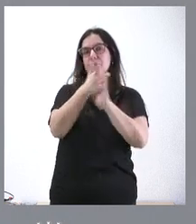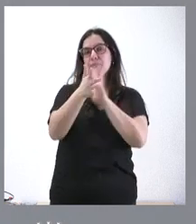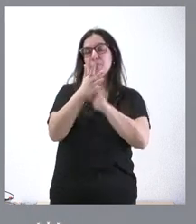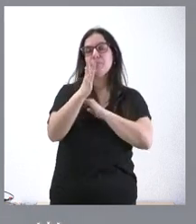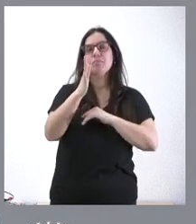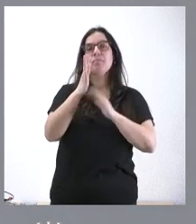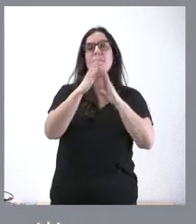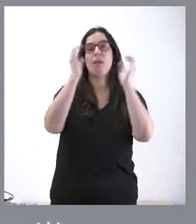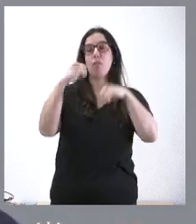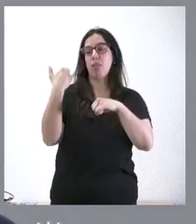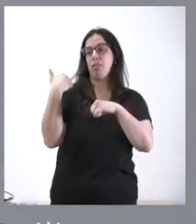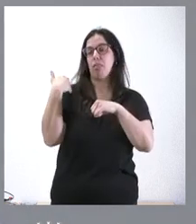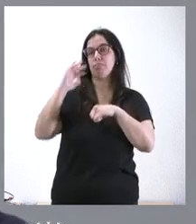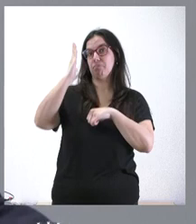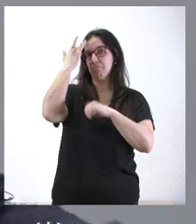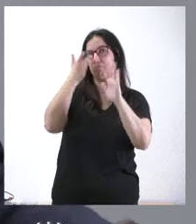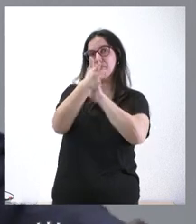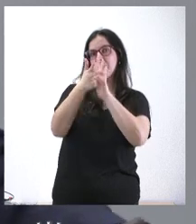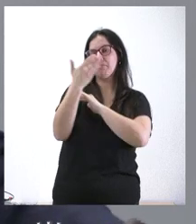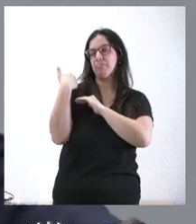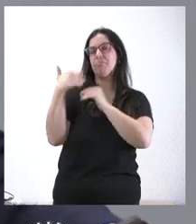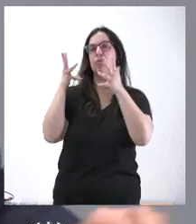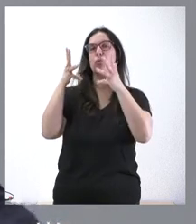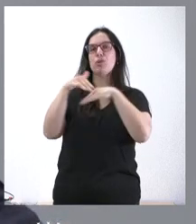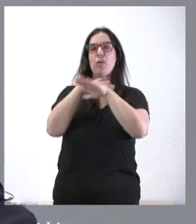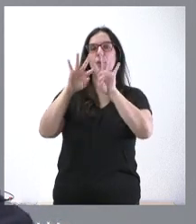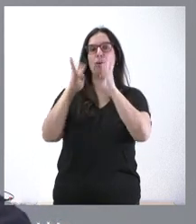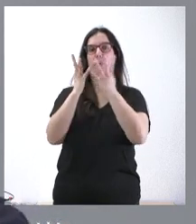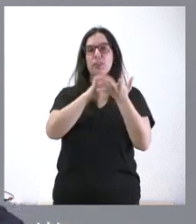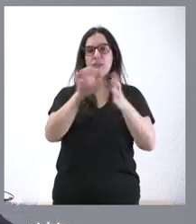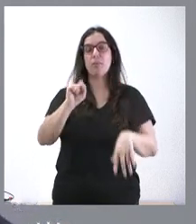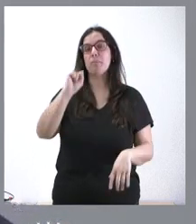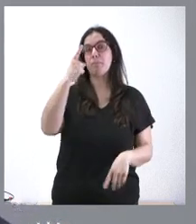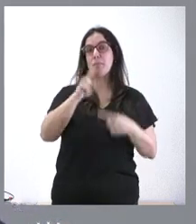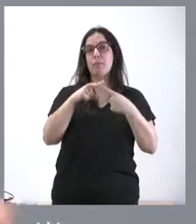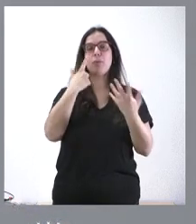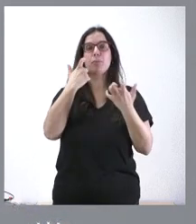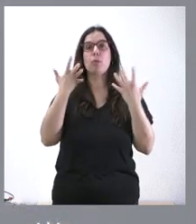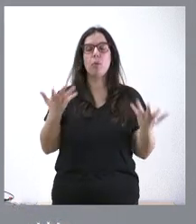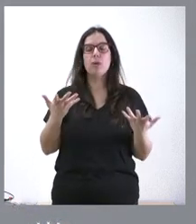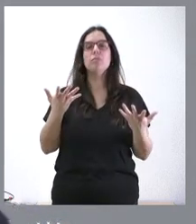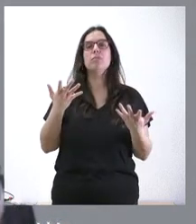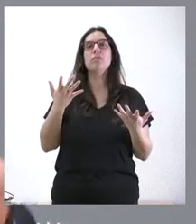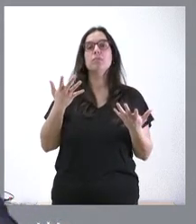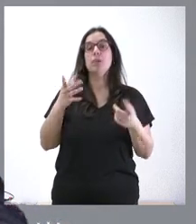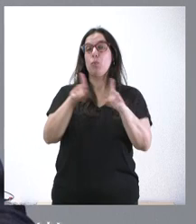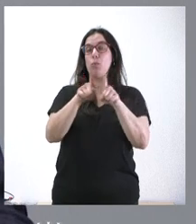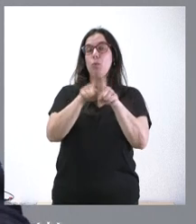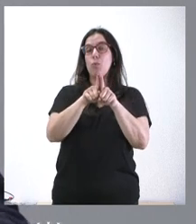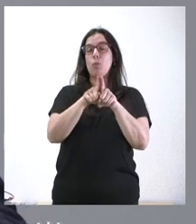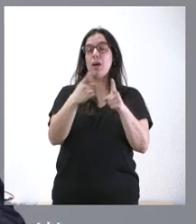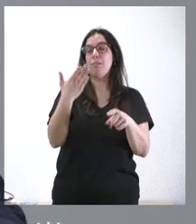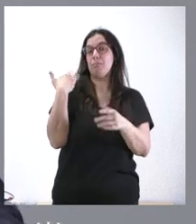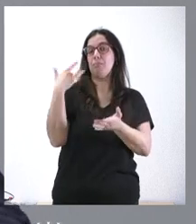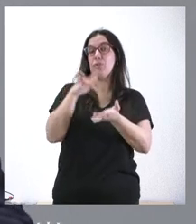principales acuerdos del Consejo de gobierno de Castilla y León en primer lugar significar les que se ha procedido tal y como el otro día